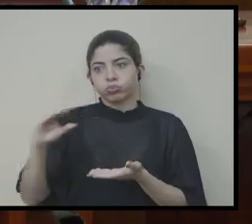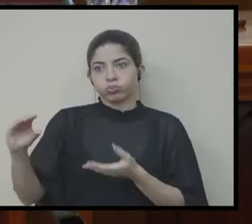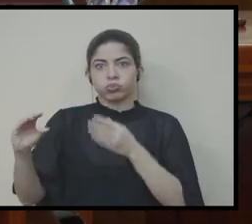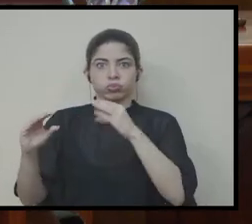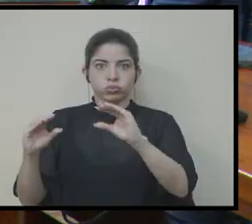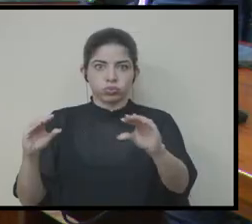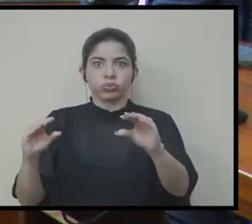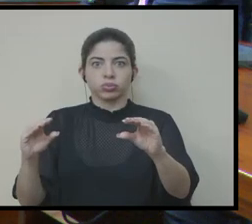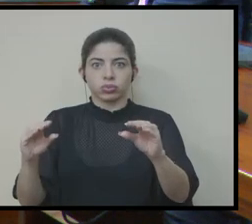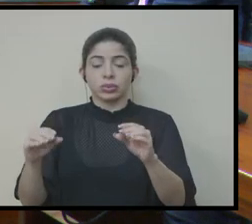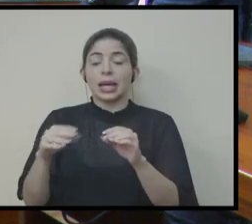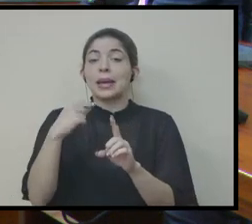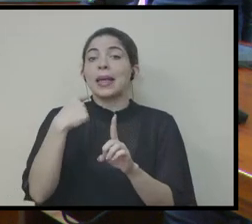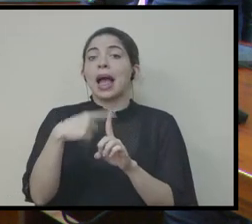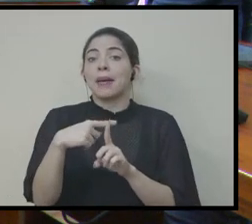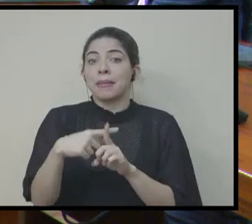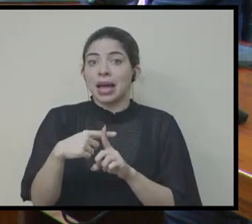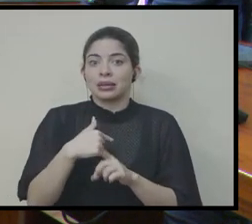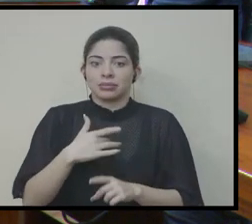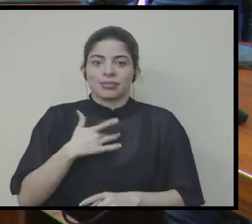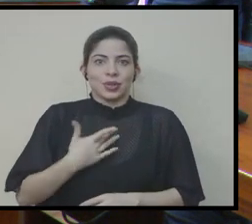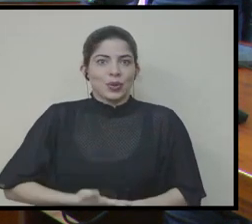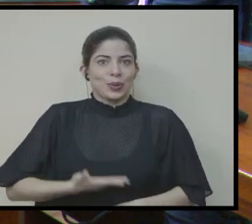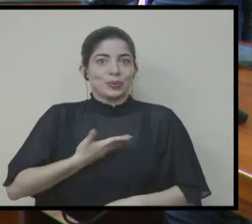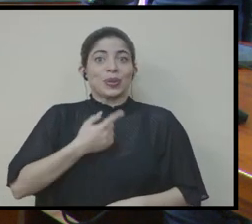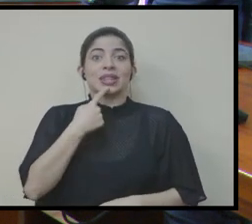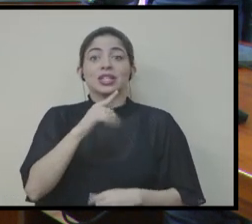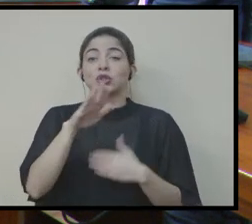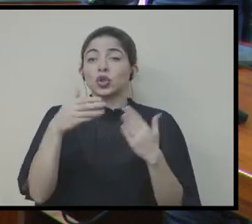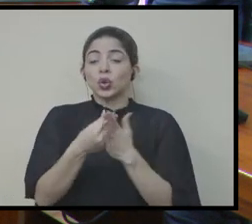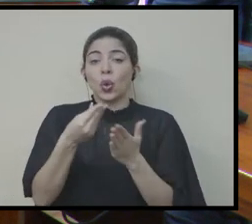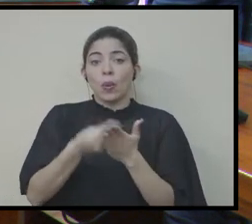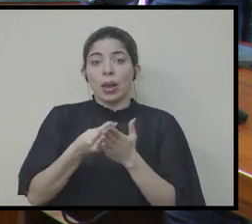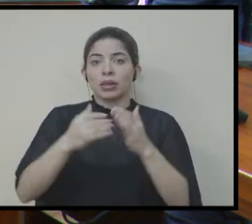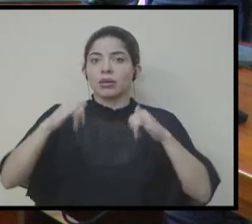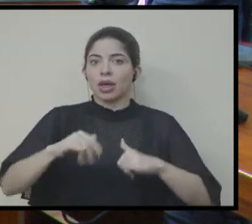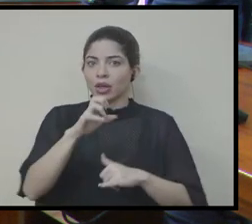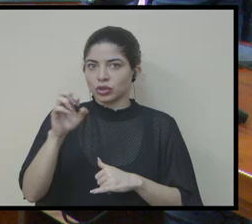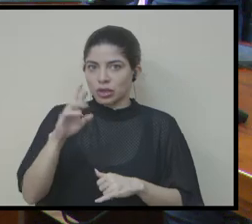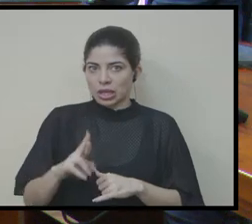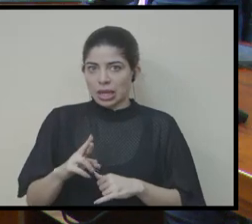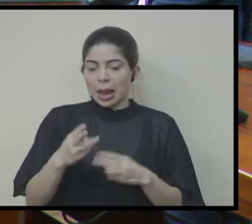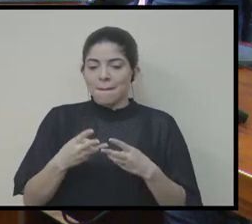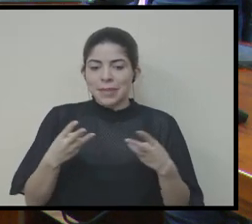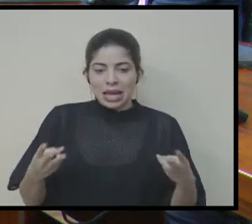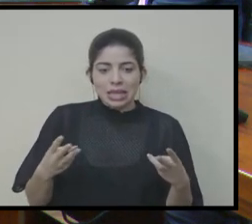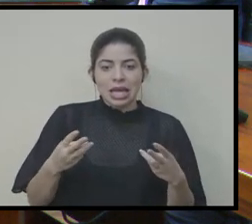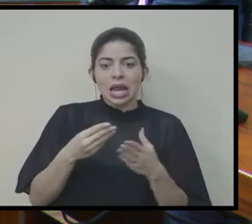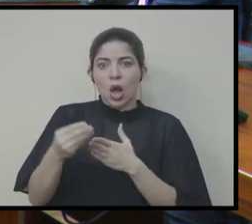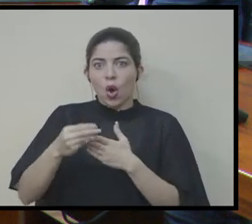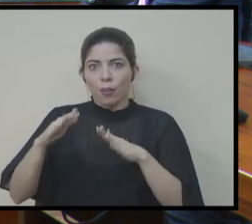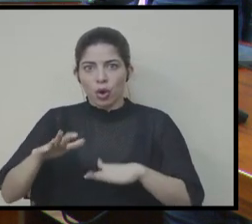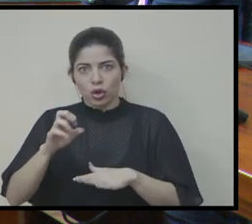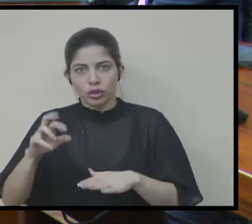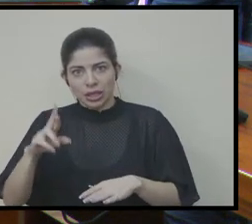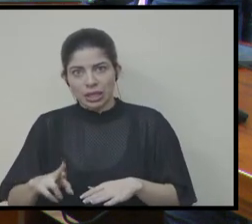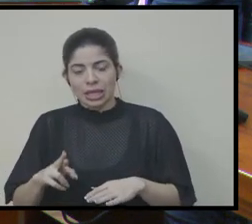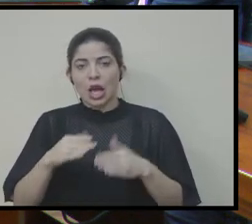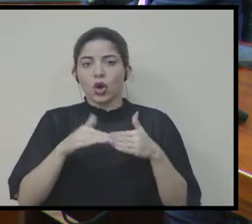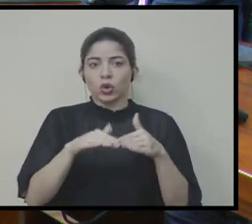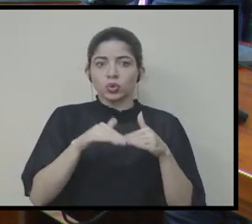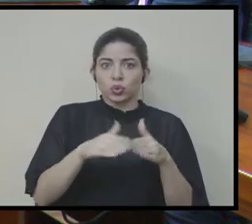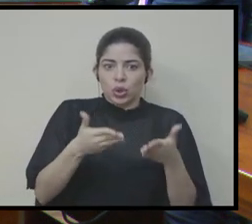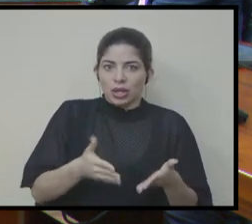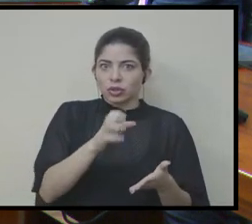y además me enorgullece decir todo el dinero se queda en Costa Rica. La materia prima la compro en Costa Rica, las